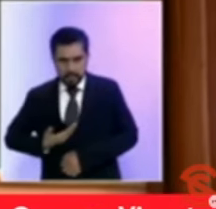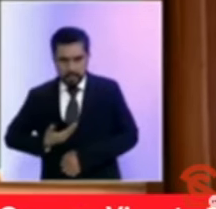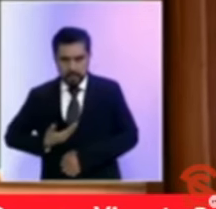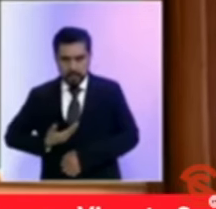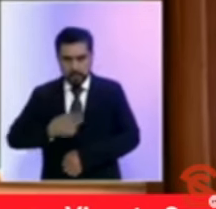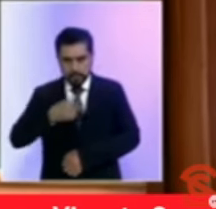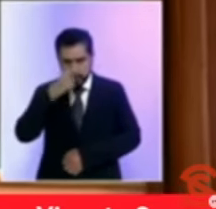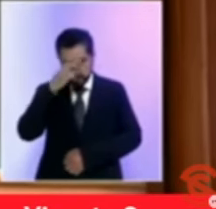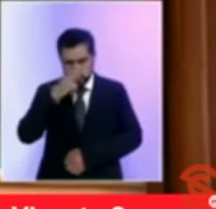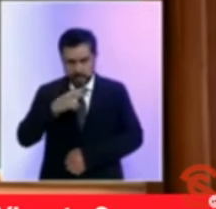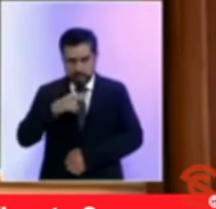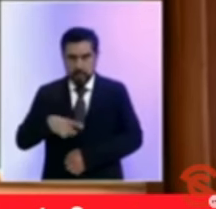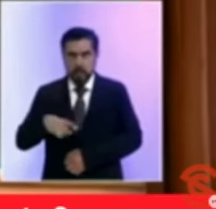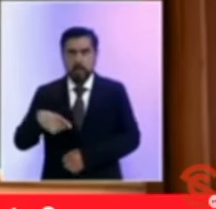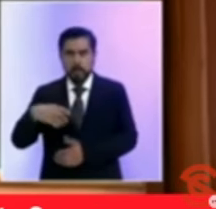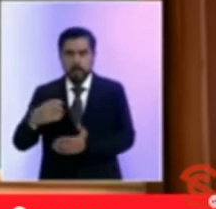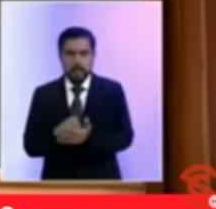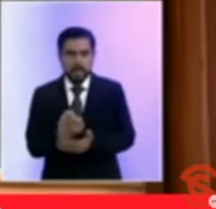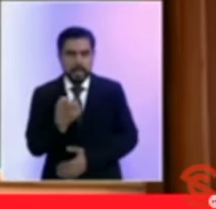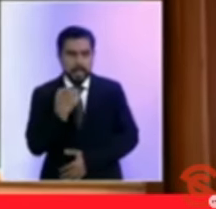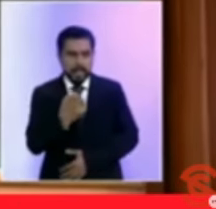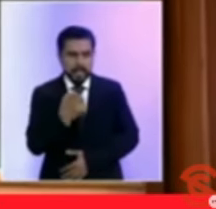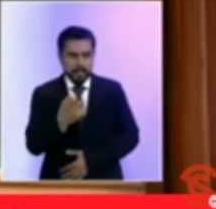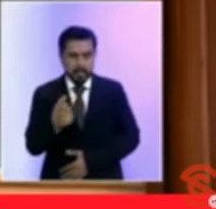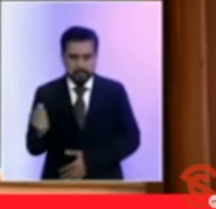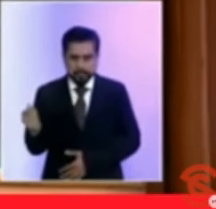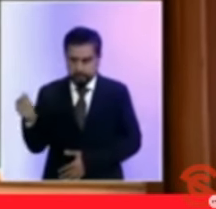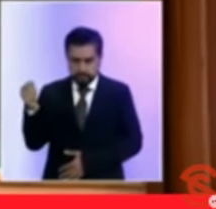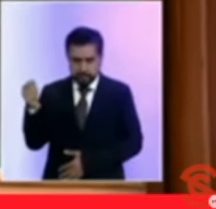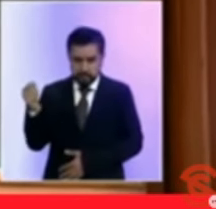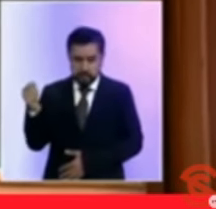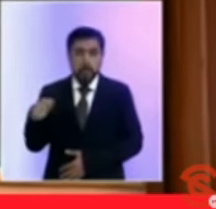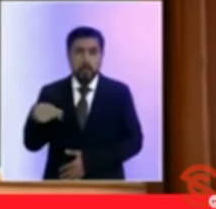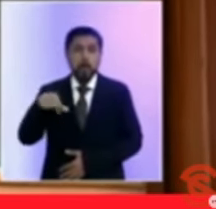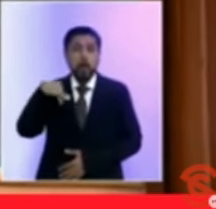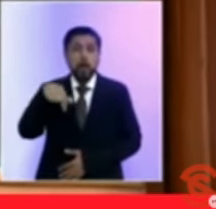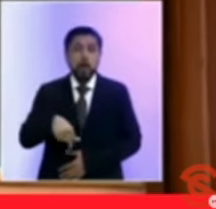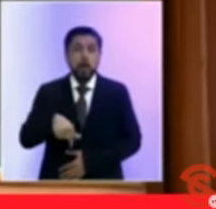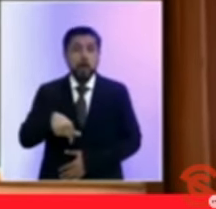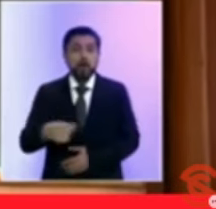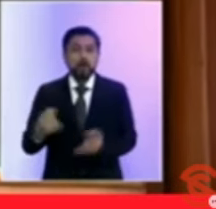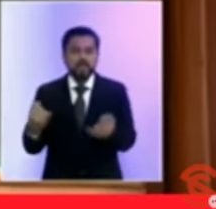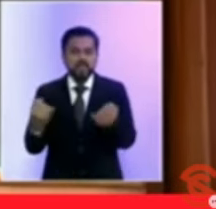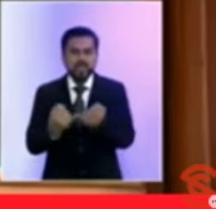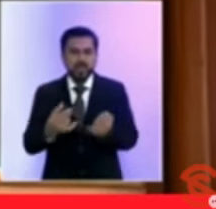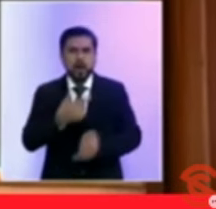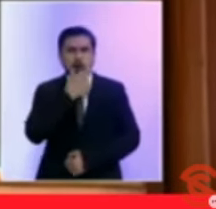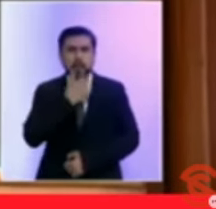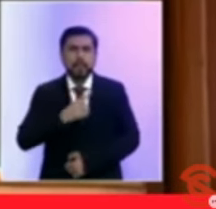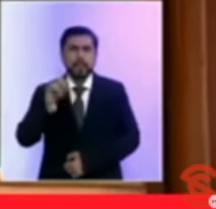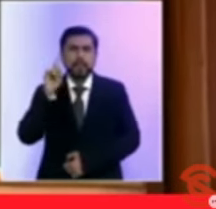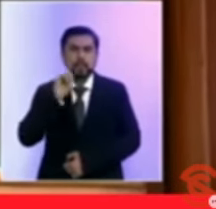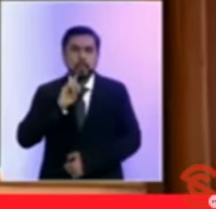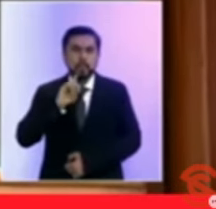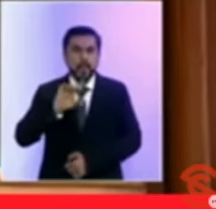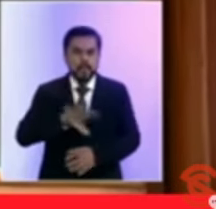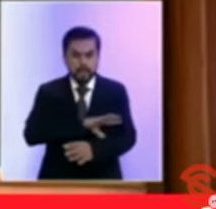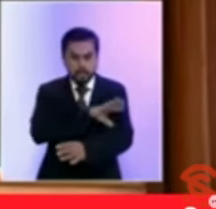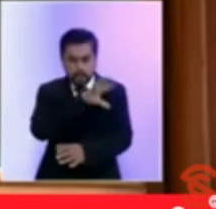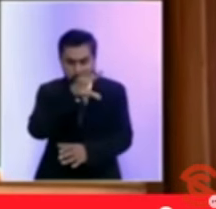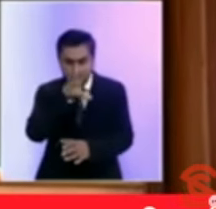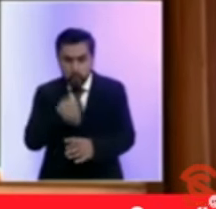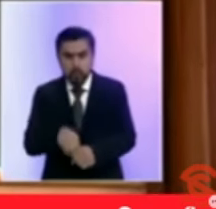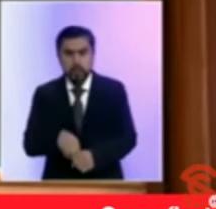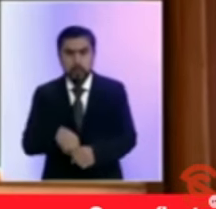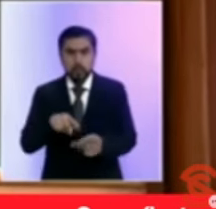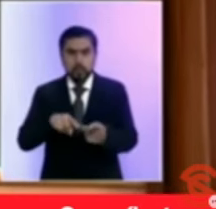y con este mallete en nombre de la paridad la inclusión la